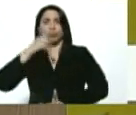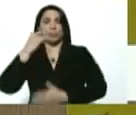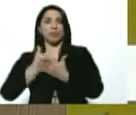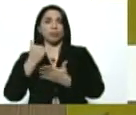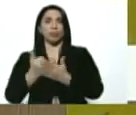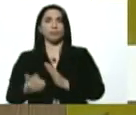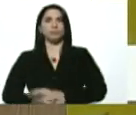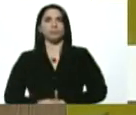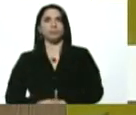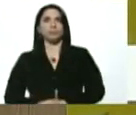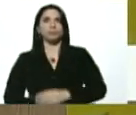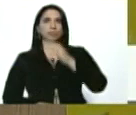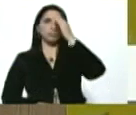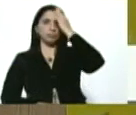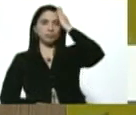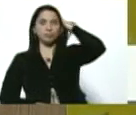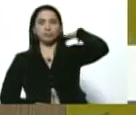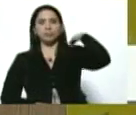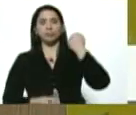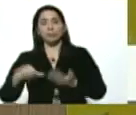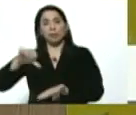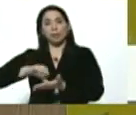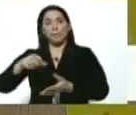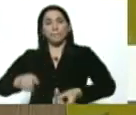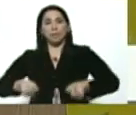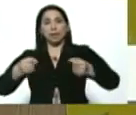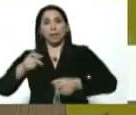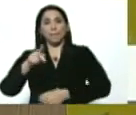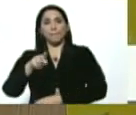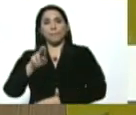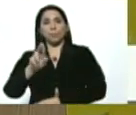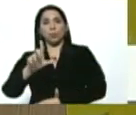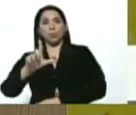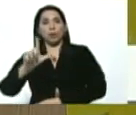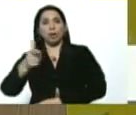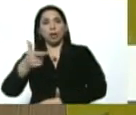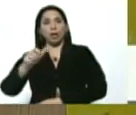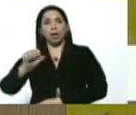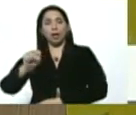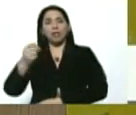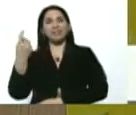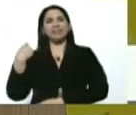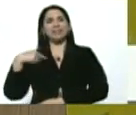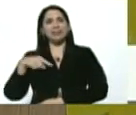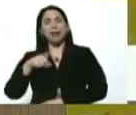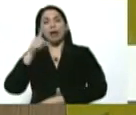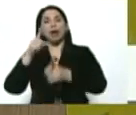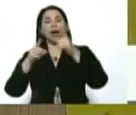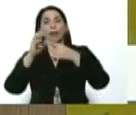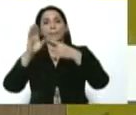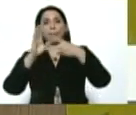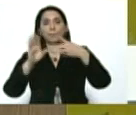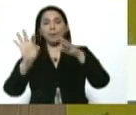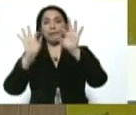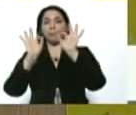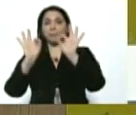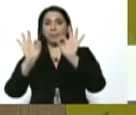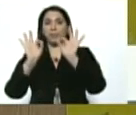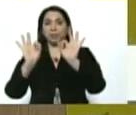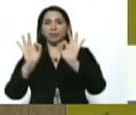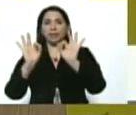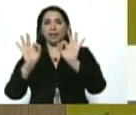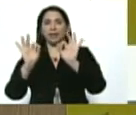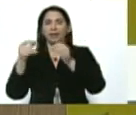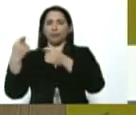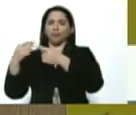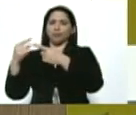en el caso del foco del mercado de las pulgas que tiene algunas características especiales a el resto